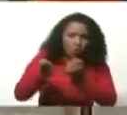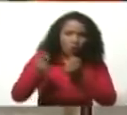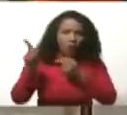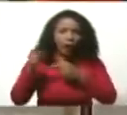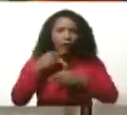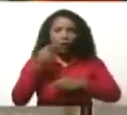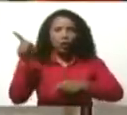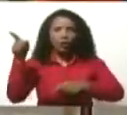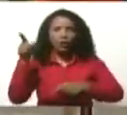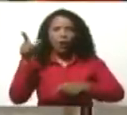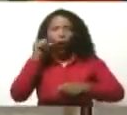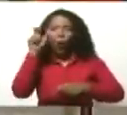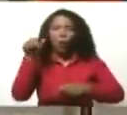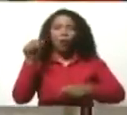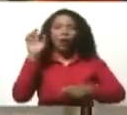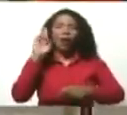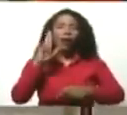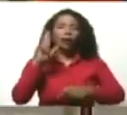sujeto RR.